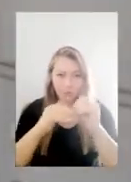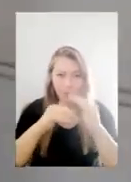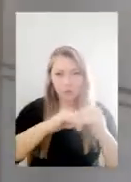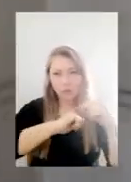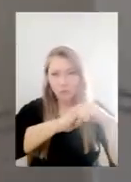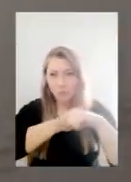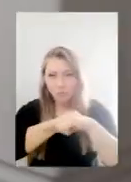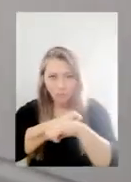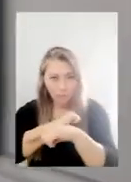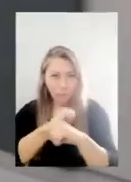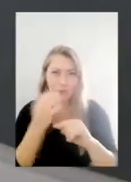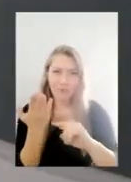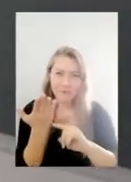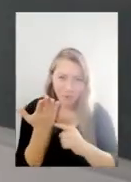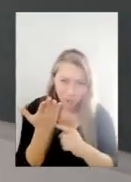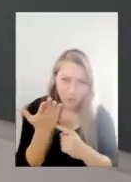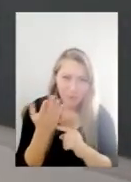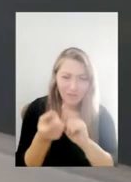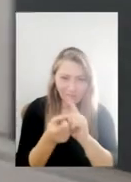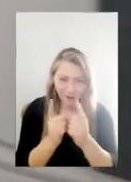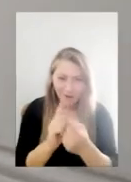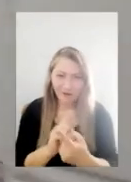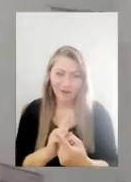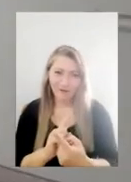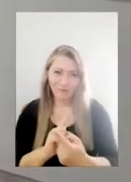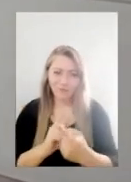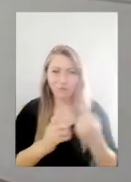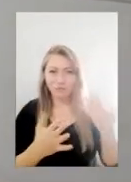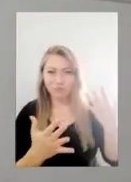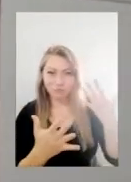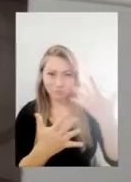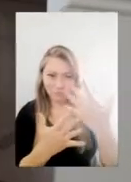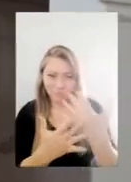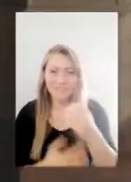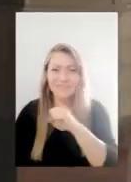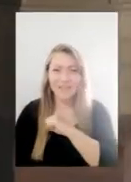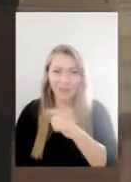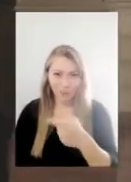más importante fue configurar la ciudad en la que habitamos hoy.